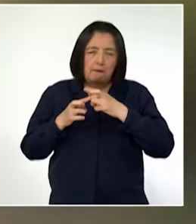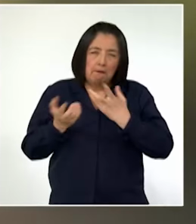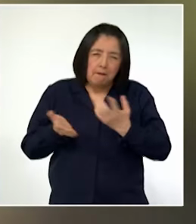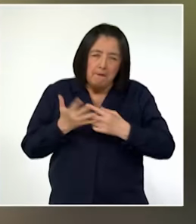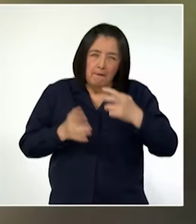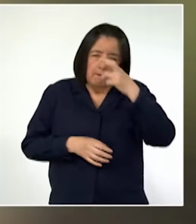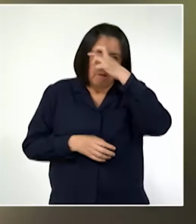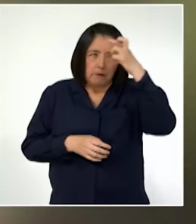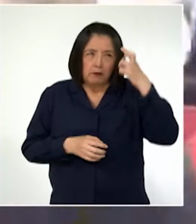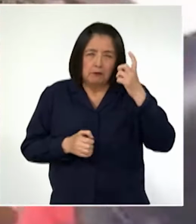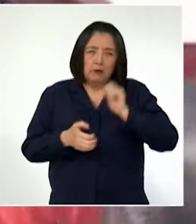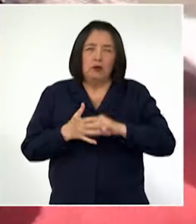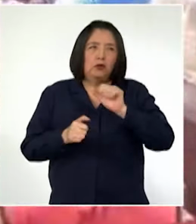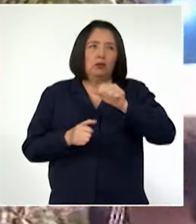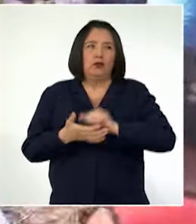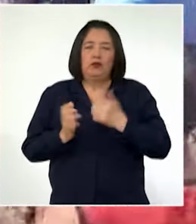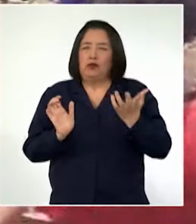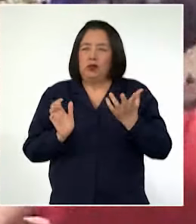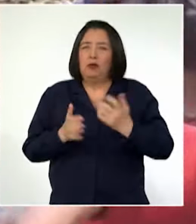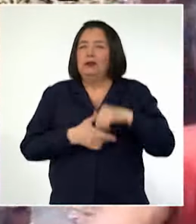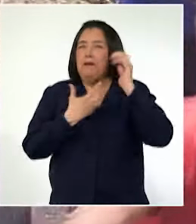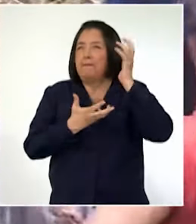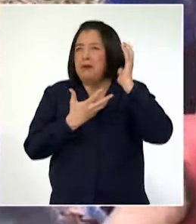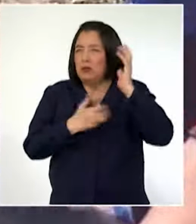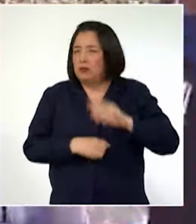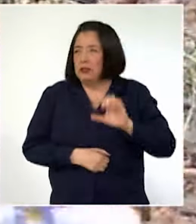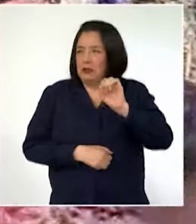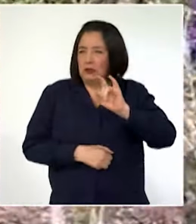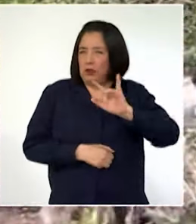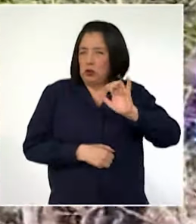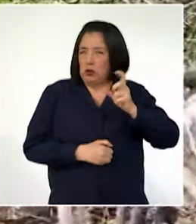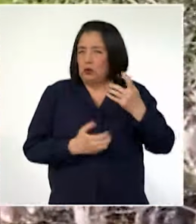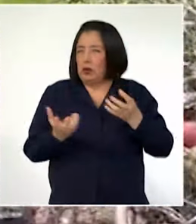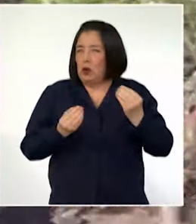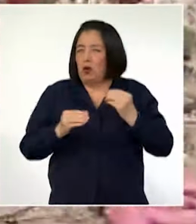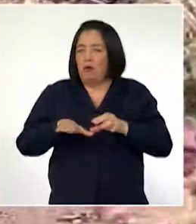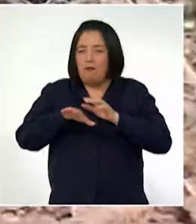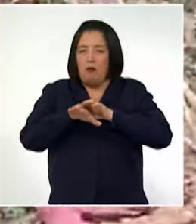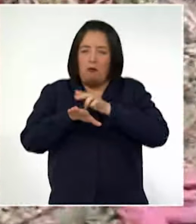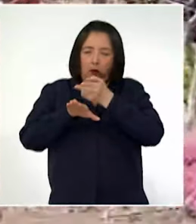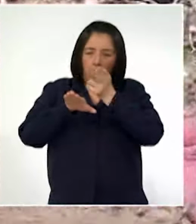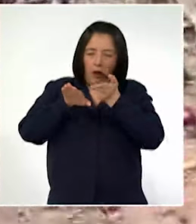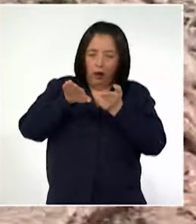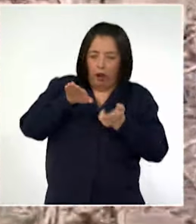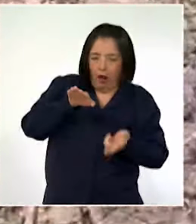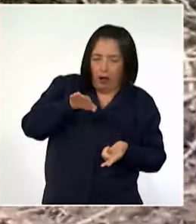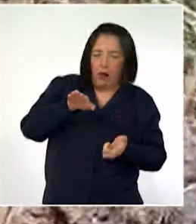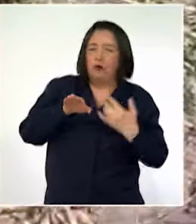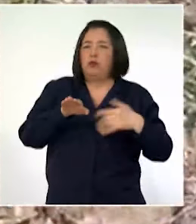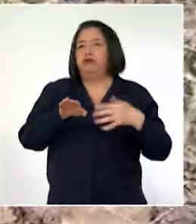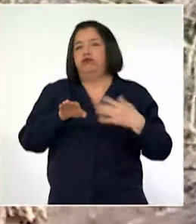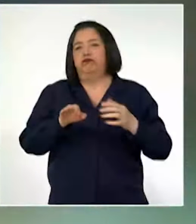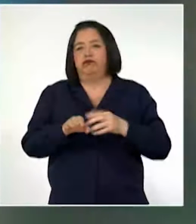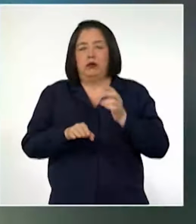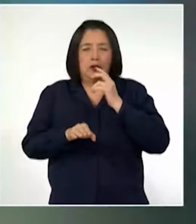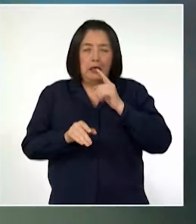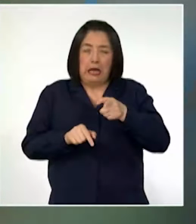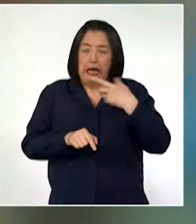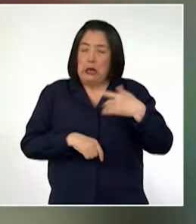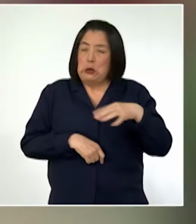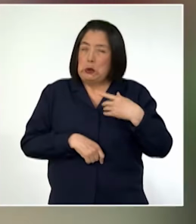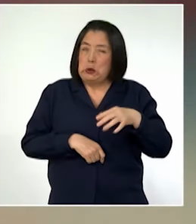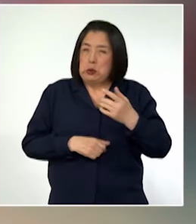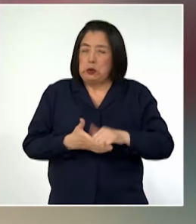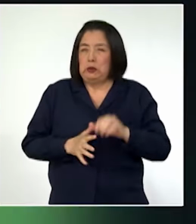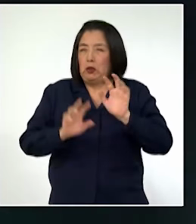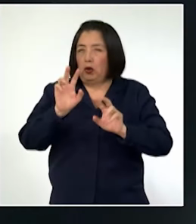de Vice de Sechura, Piura, terminó despistándose por una pendiente en la carretera Fernando Belaún de Terry. En la curva del triunfo. Allí,